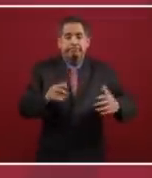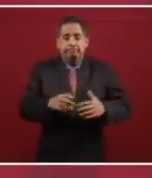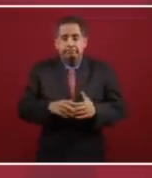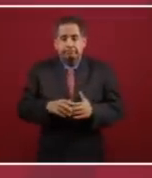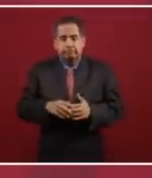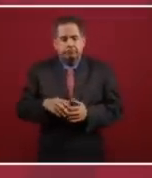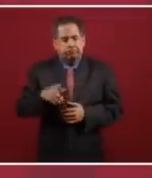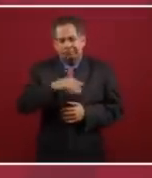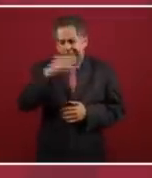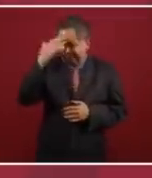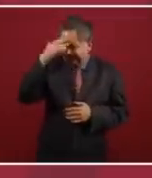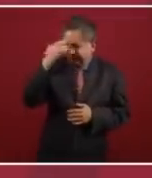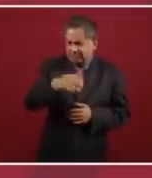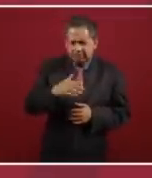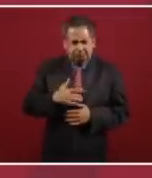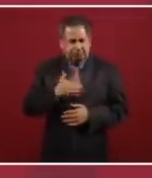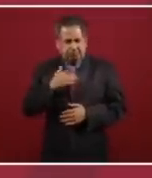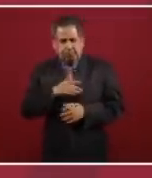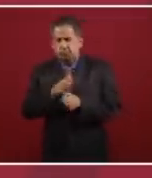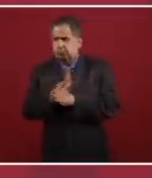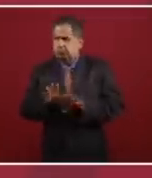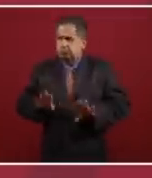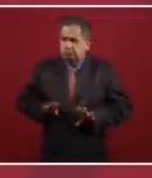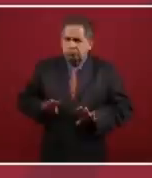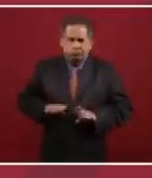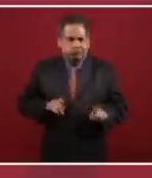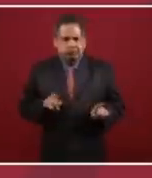mayor de edad, sabe muy bien lo que le conviene.